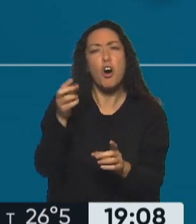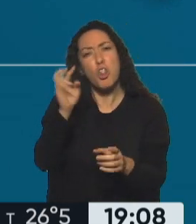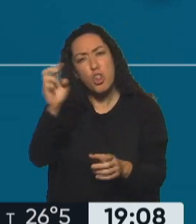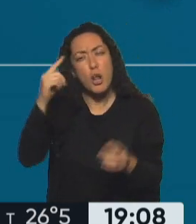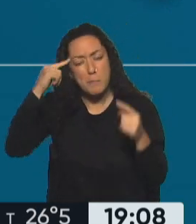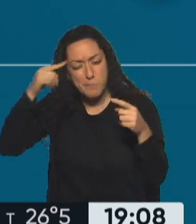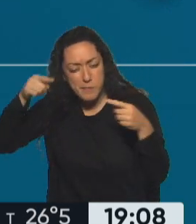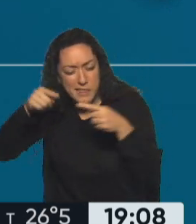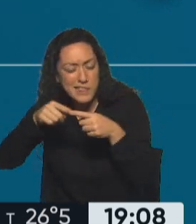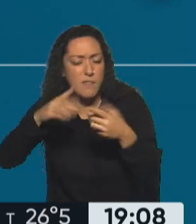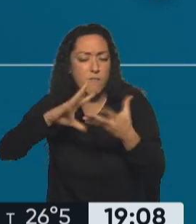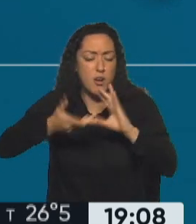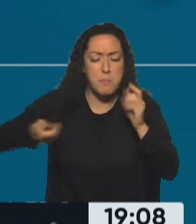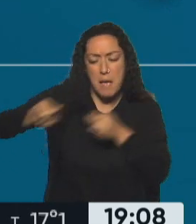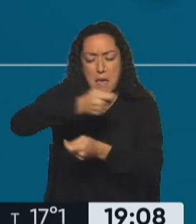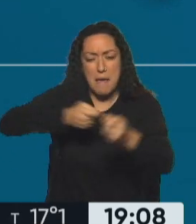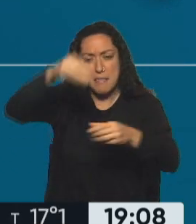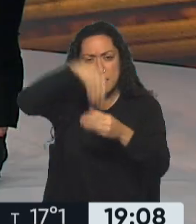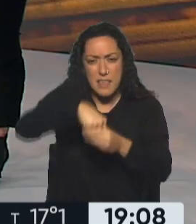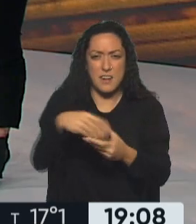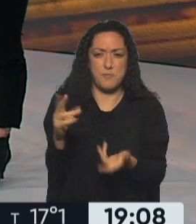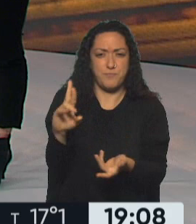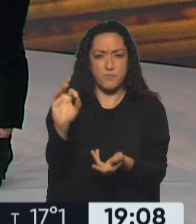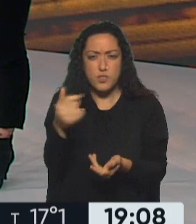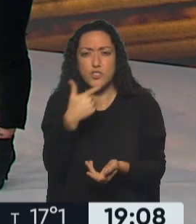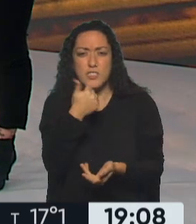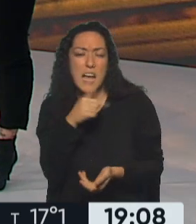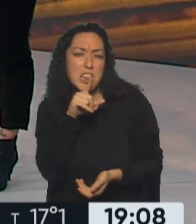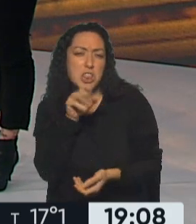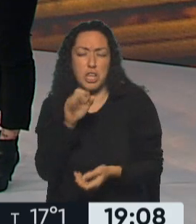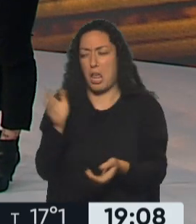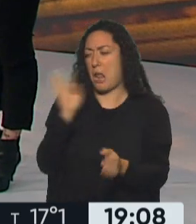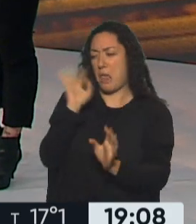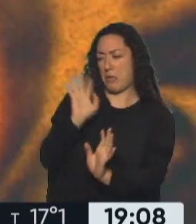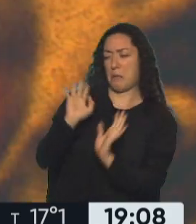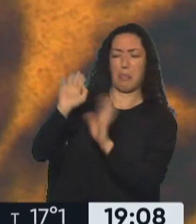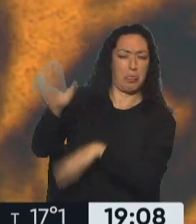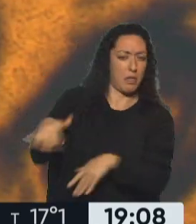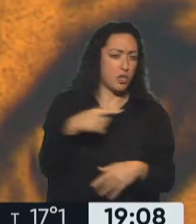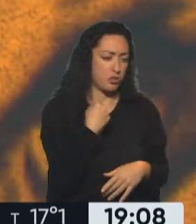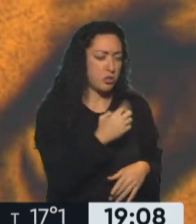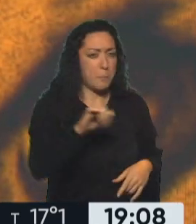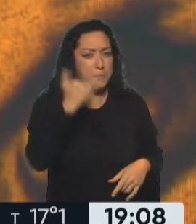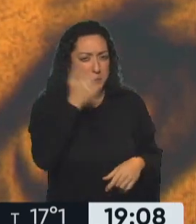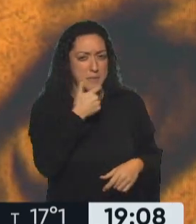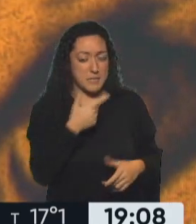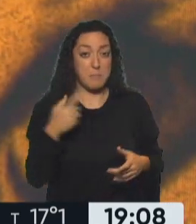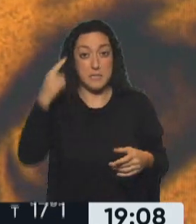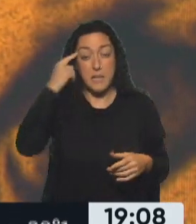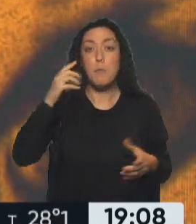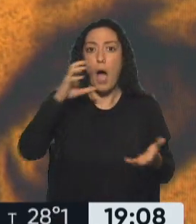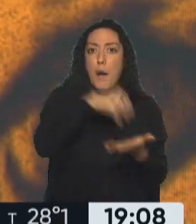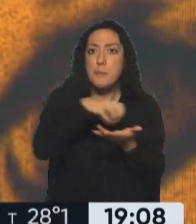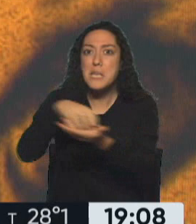Miguel Pelle lo trató de ingrato a Rosato, dijo, nosotros pensamos en un montón de medidas para las pymes. Bueno, interesante el nudo que